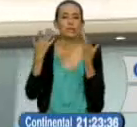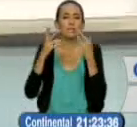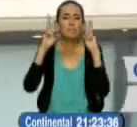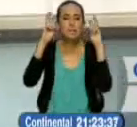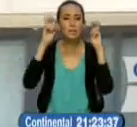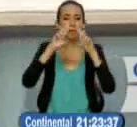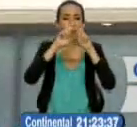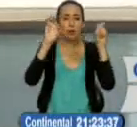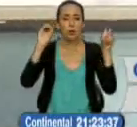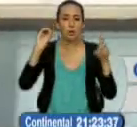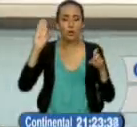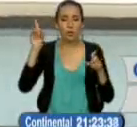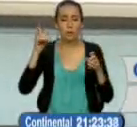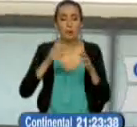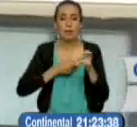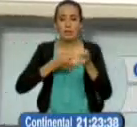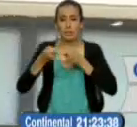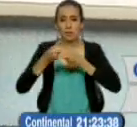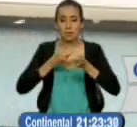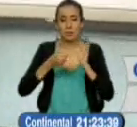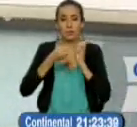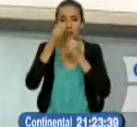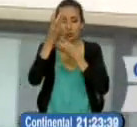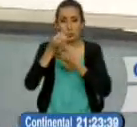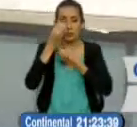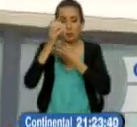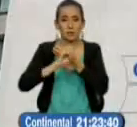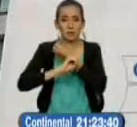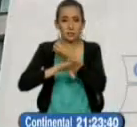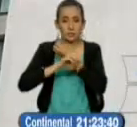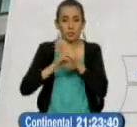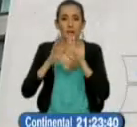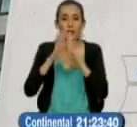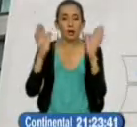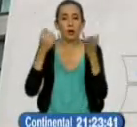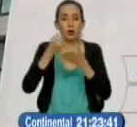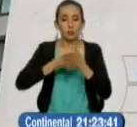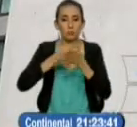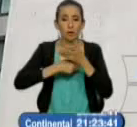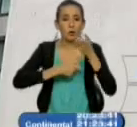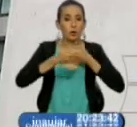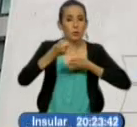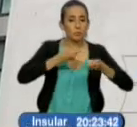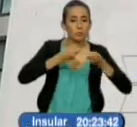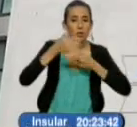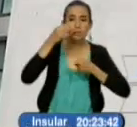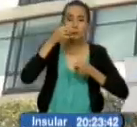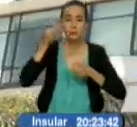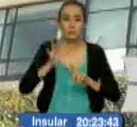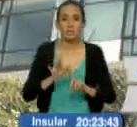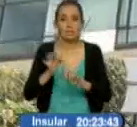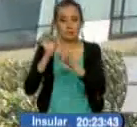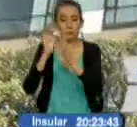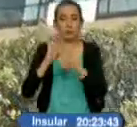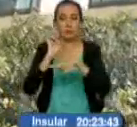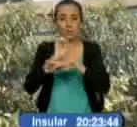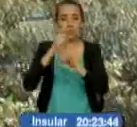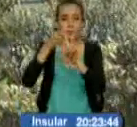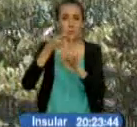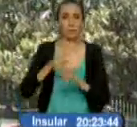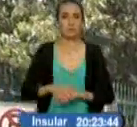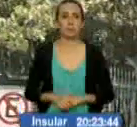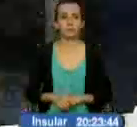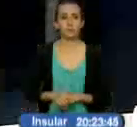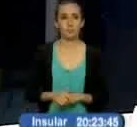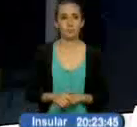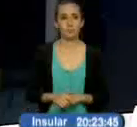los casos en los cuales la Contraloría ha informado públicamente que ejecuta auditorías o exámenes especiales. Javier Ceballos, Ecuador